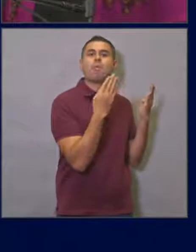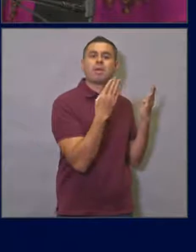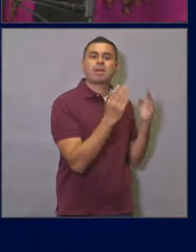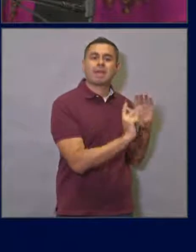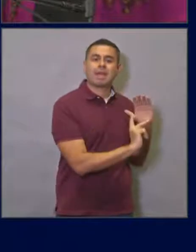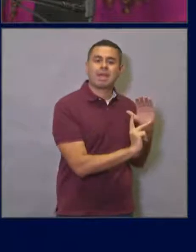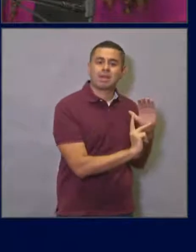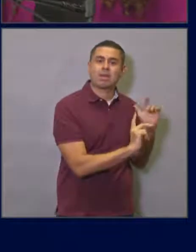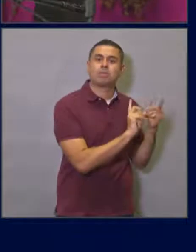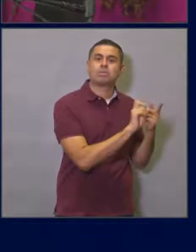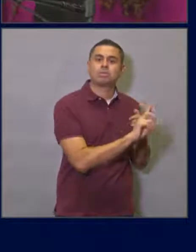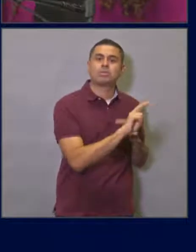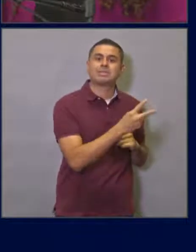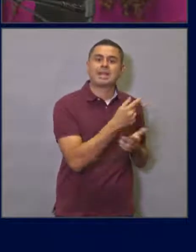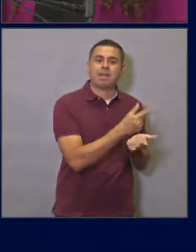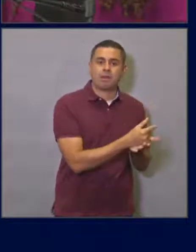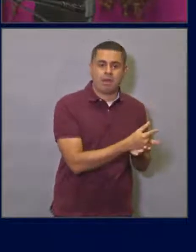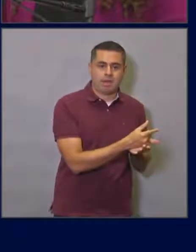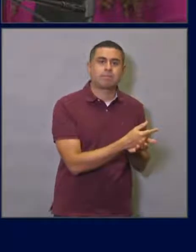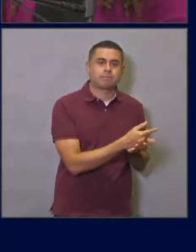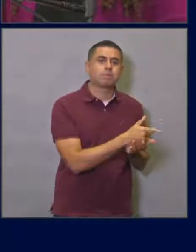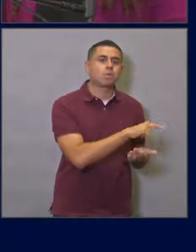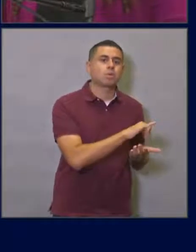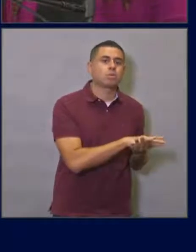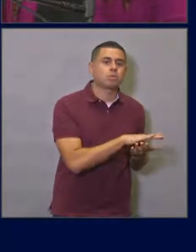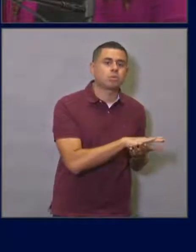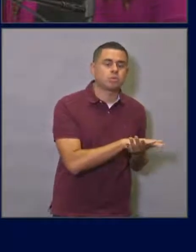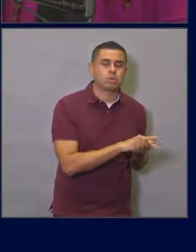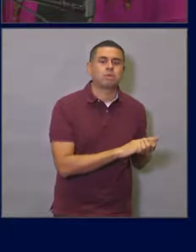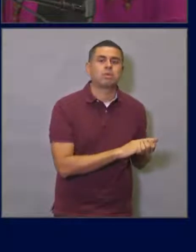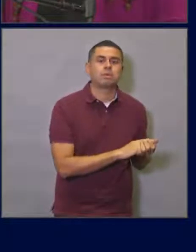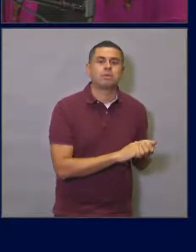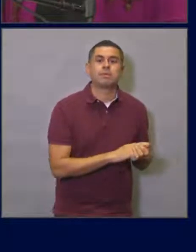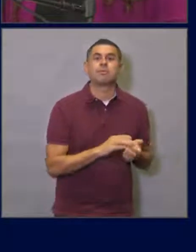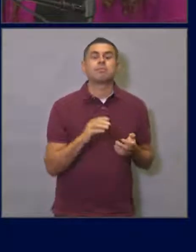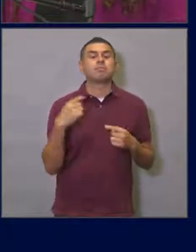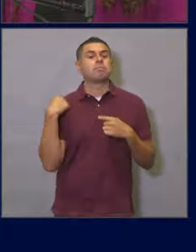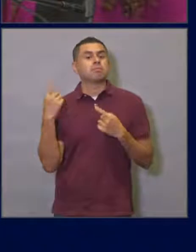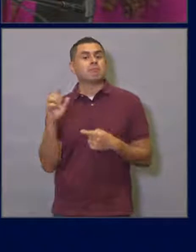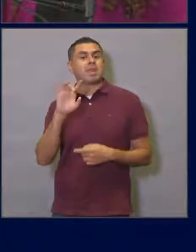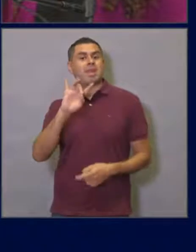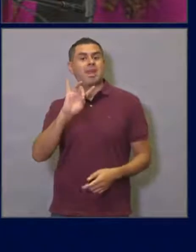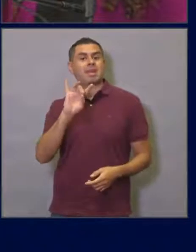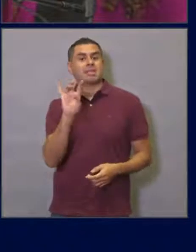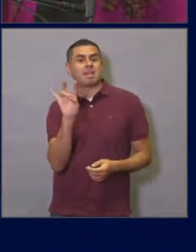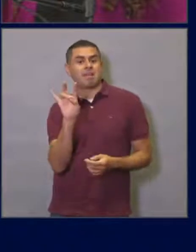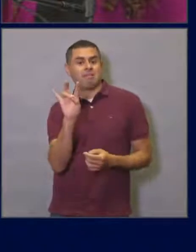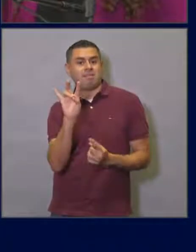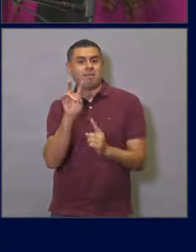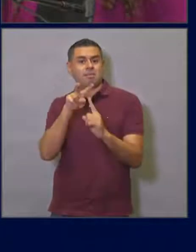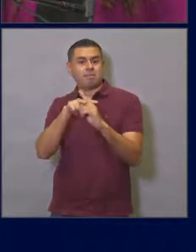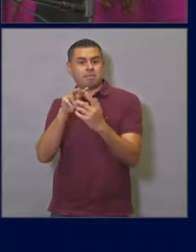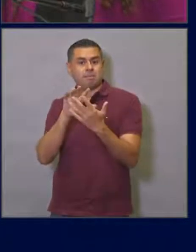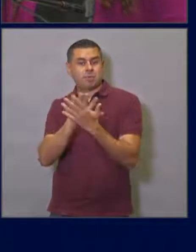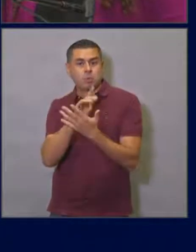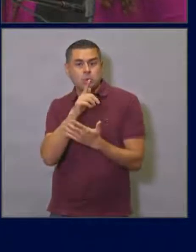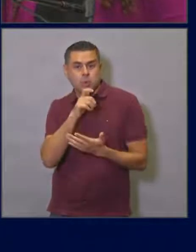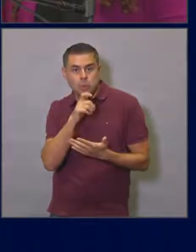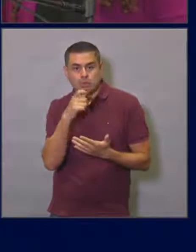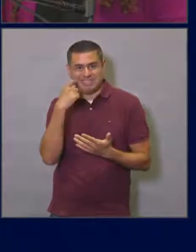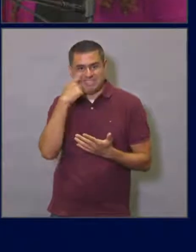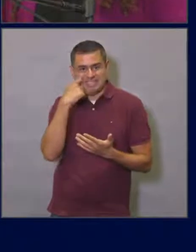transición al segundo grado. Se han recibido 87 solicitudes de escuelas privadas,